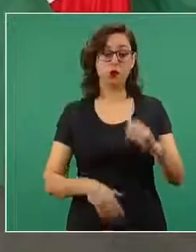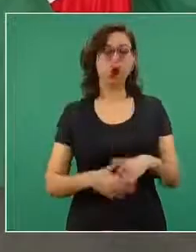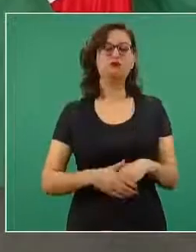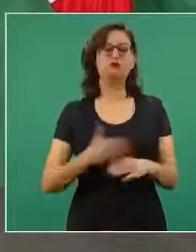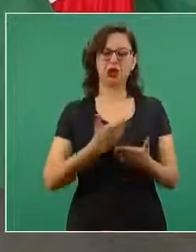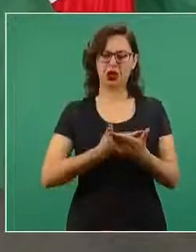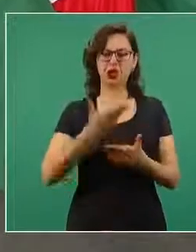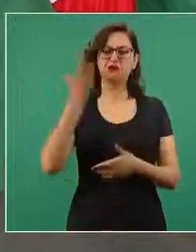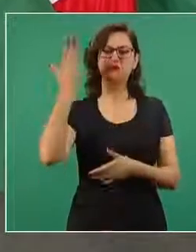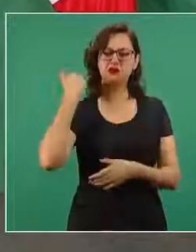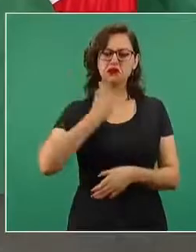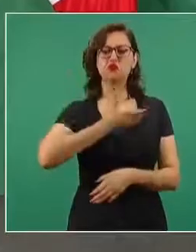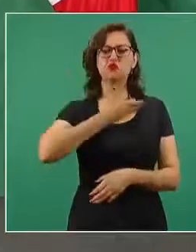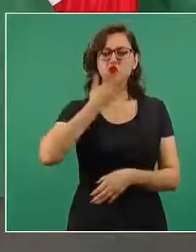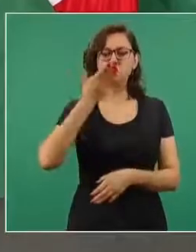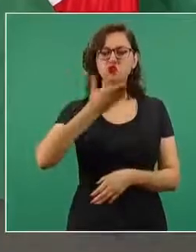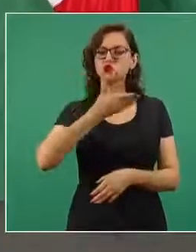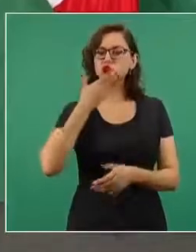eso,